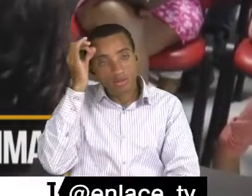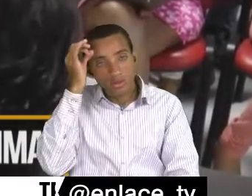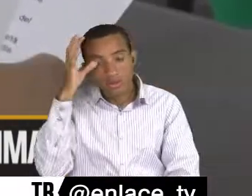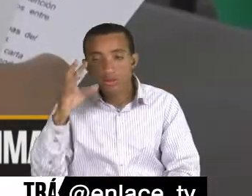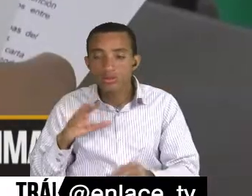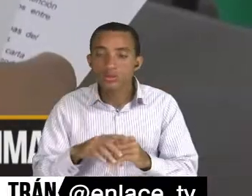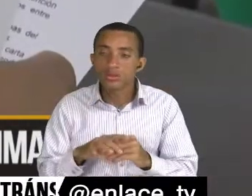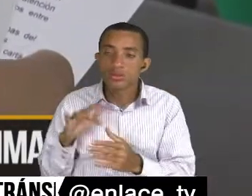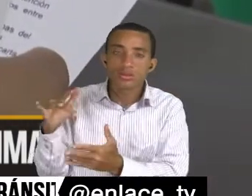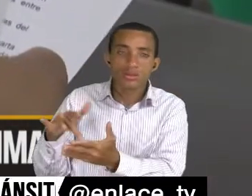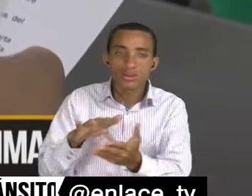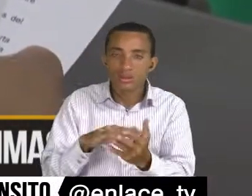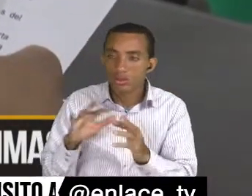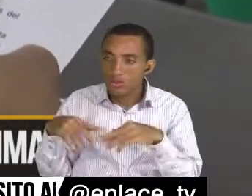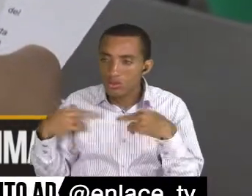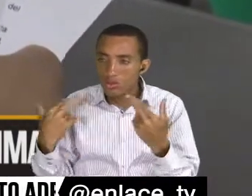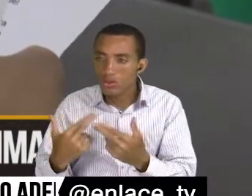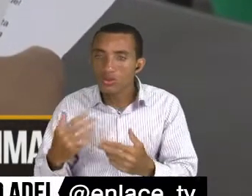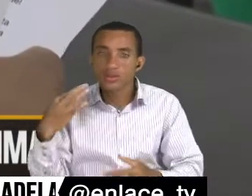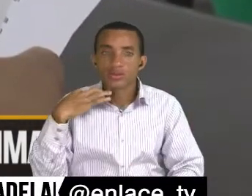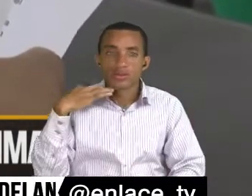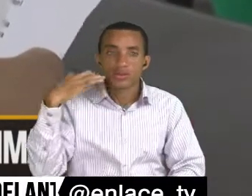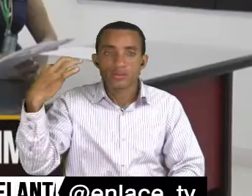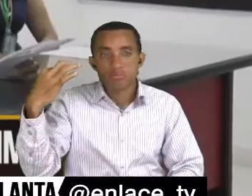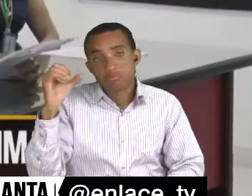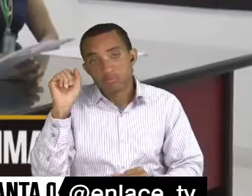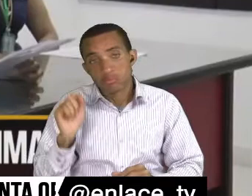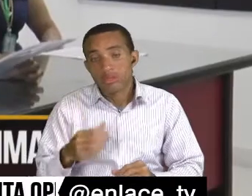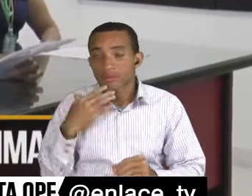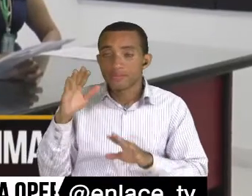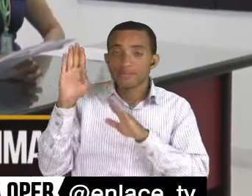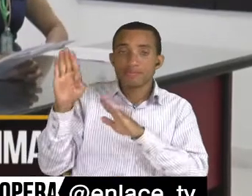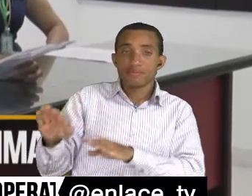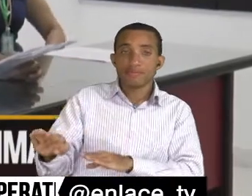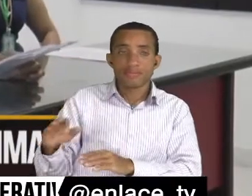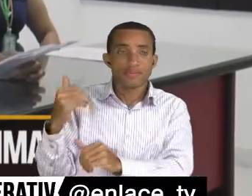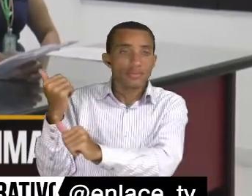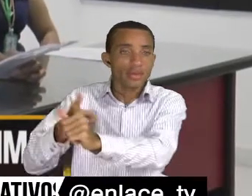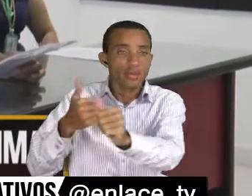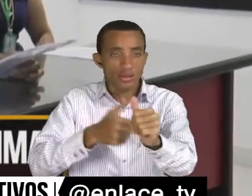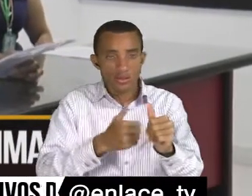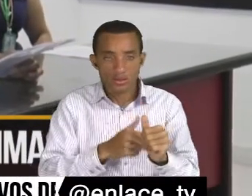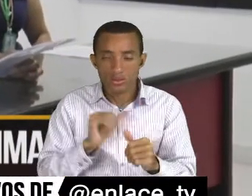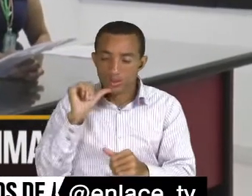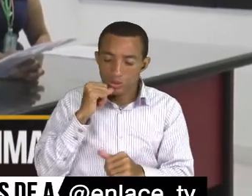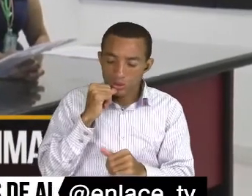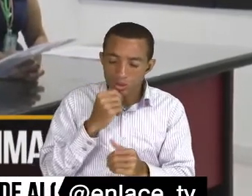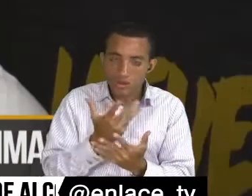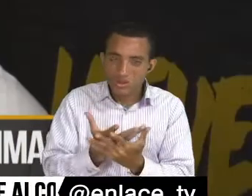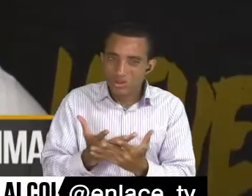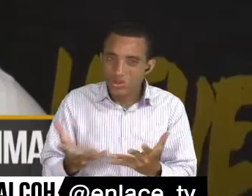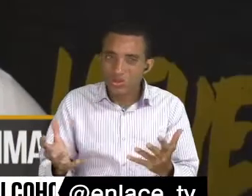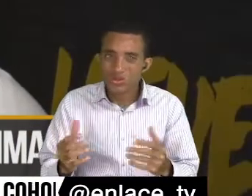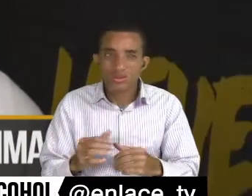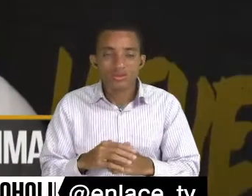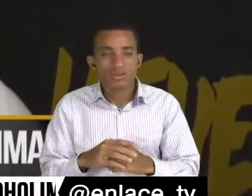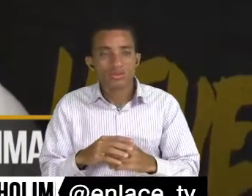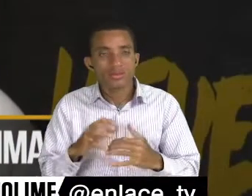de participación. En este escenario se reconoce a las víctimas y cada uno de los hechos violentos que les han marcado la vida. Que hoy